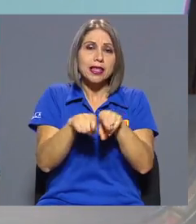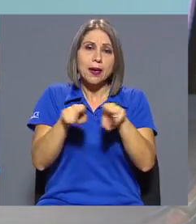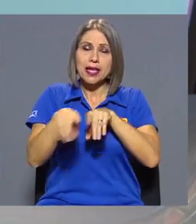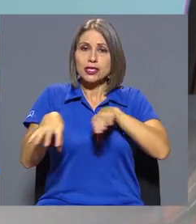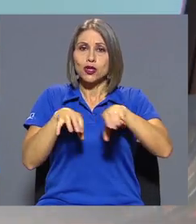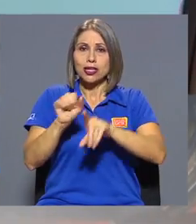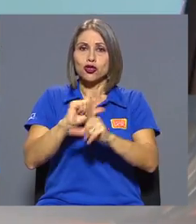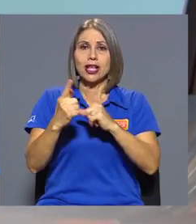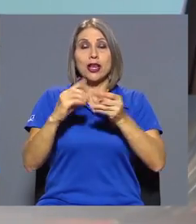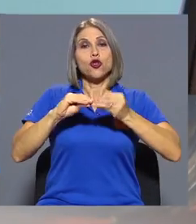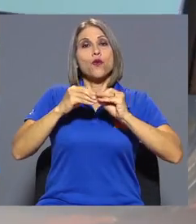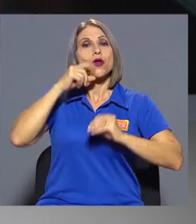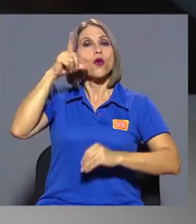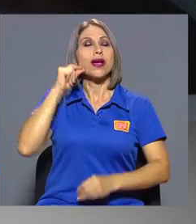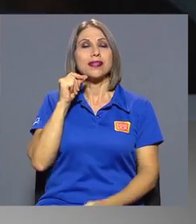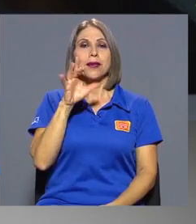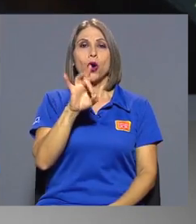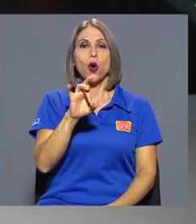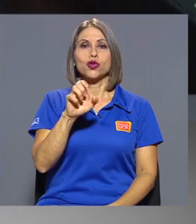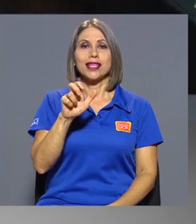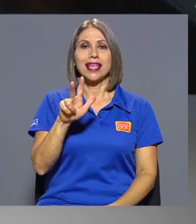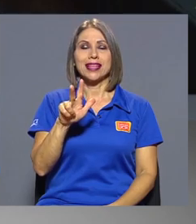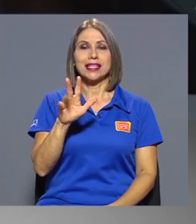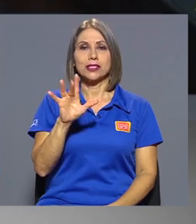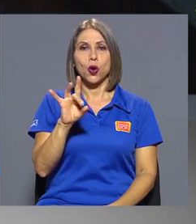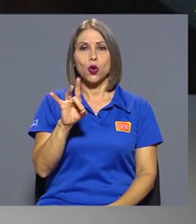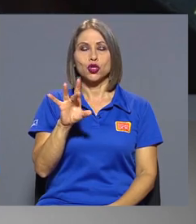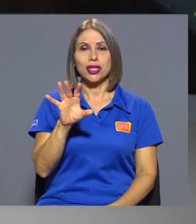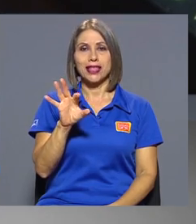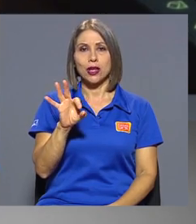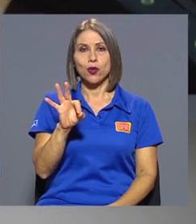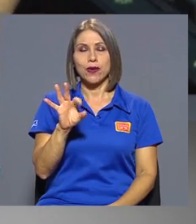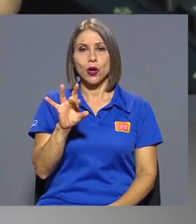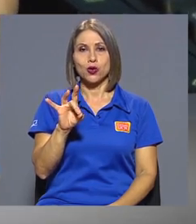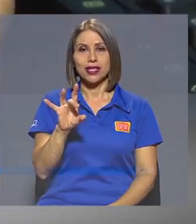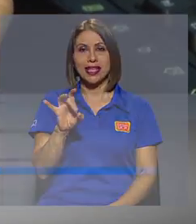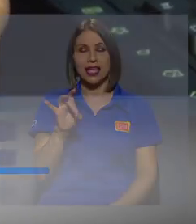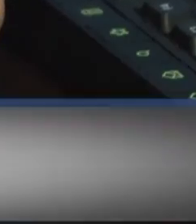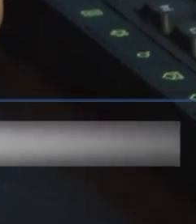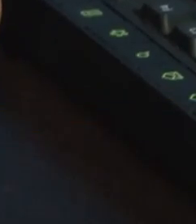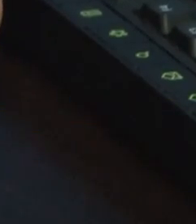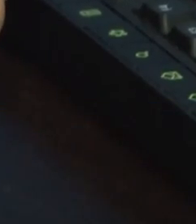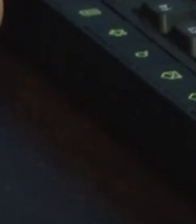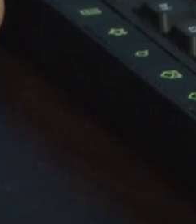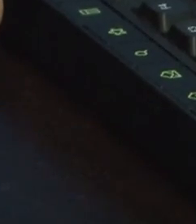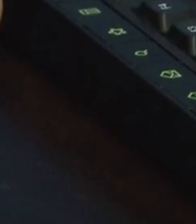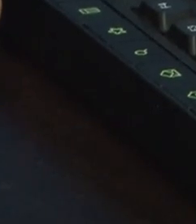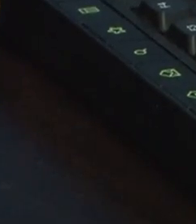El número de WhatsApp para unirse es el 8389-8832.